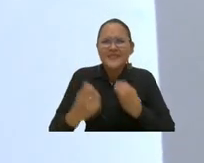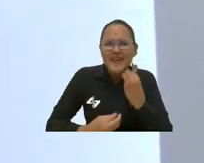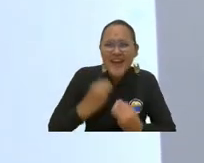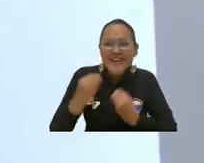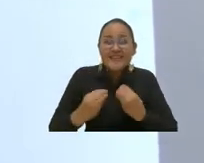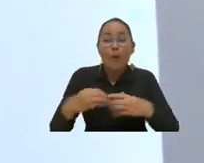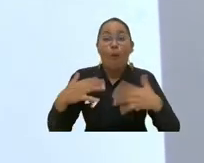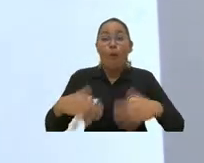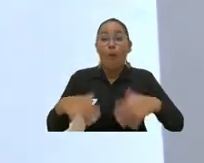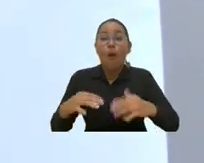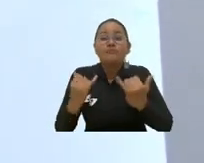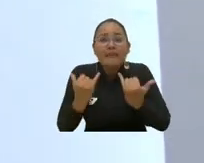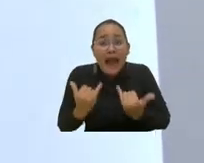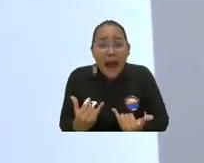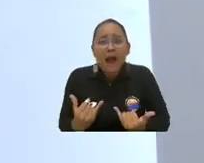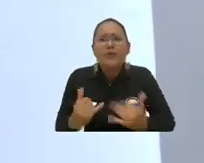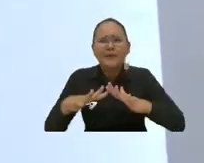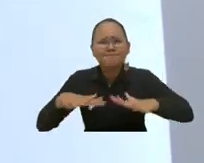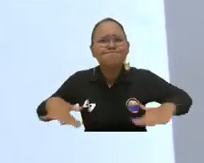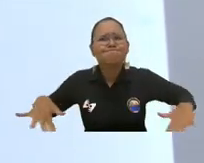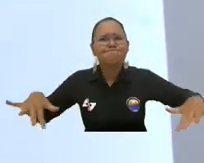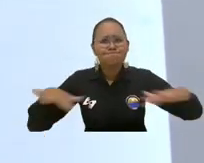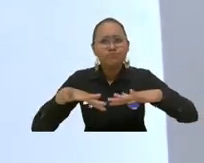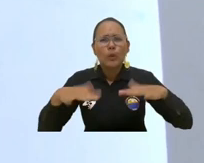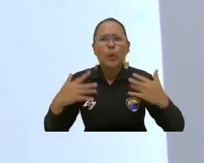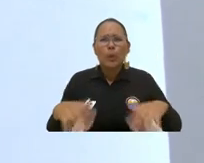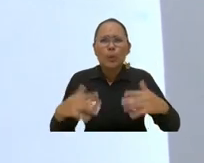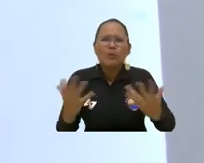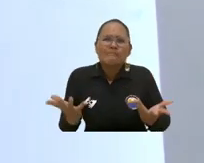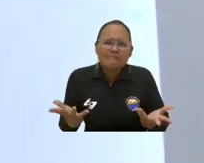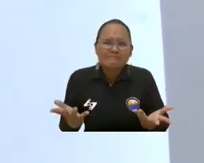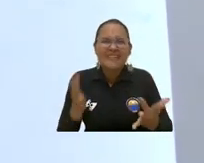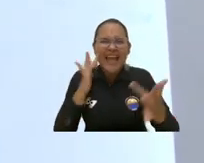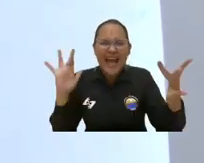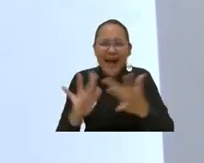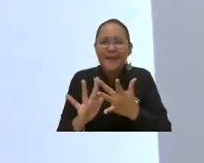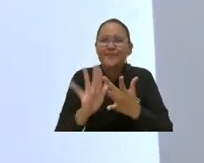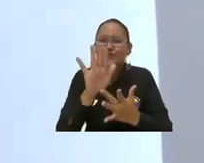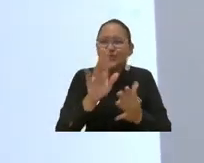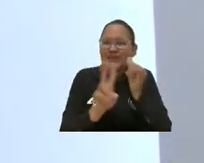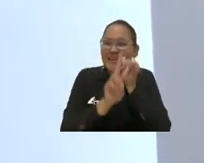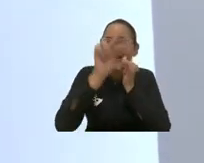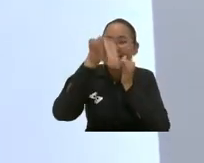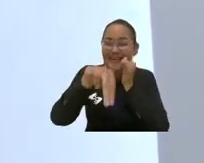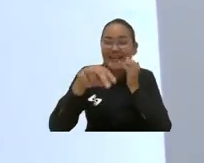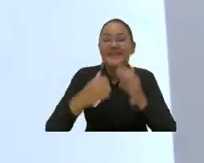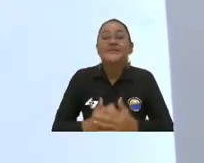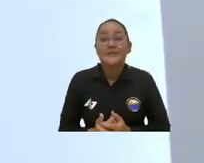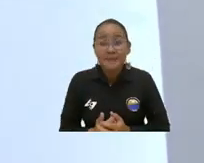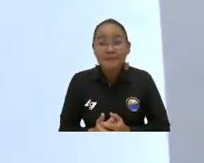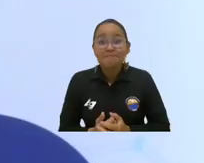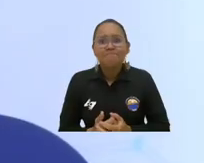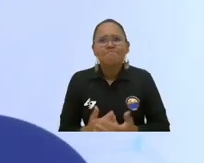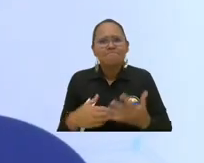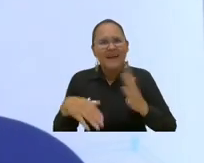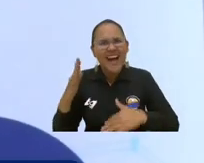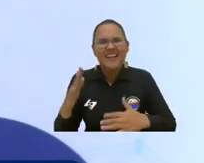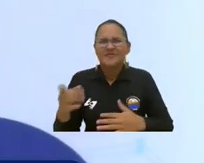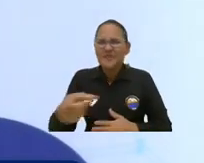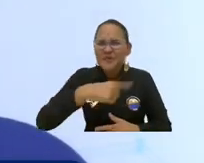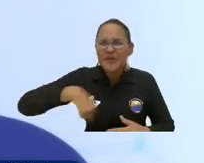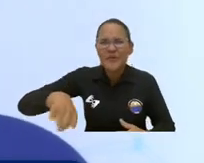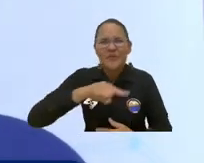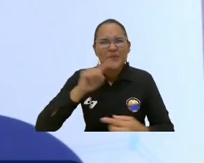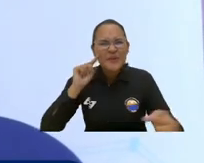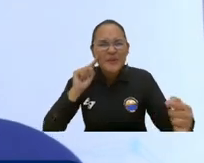Los retos, los desafíos que actualmente se están viviendo en lo que tiene que ver con ingeniería civil. Estamos